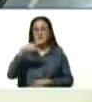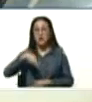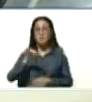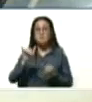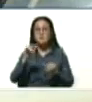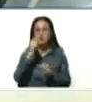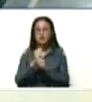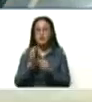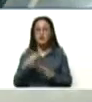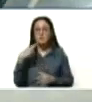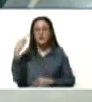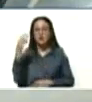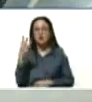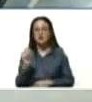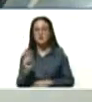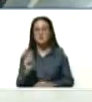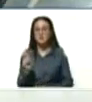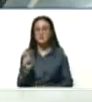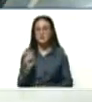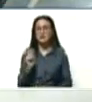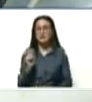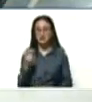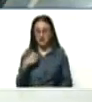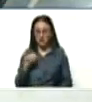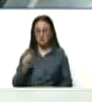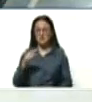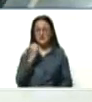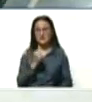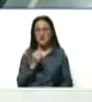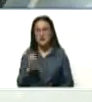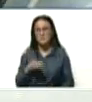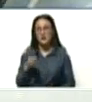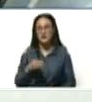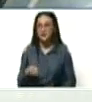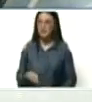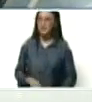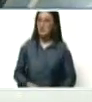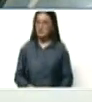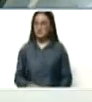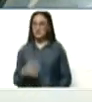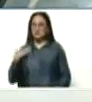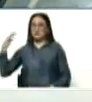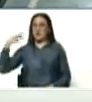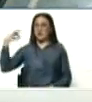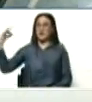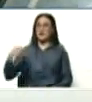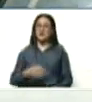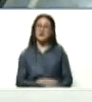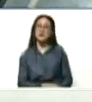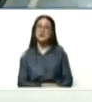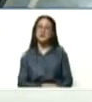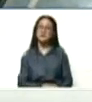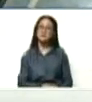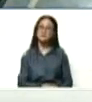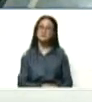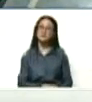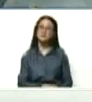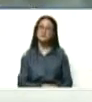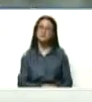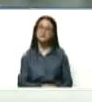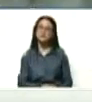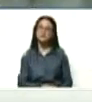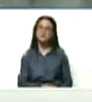los 3 meses que yo había ingresado al metro, y me eligieron. Allí conocí